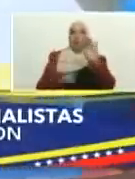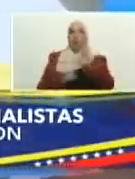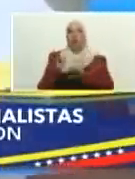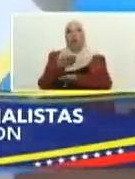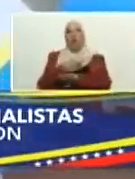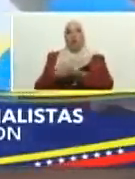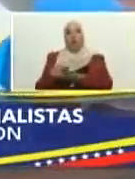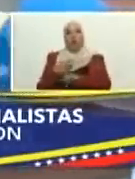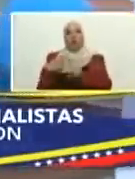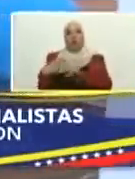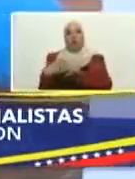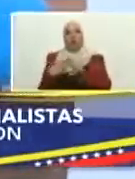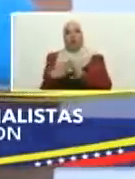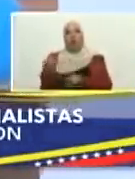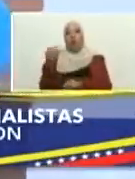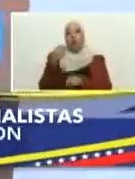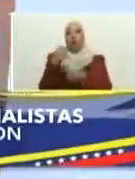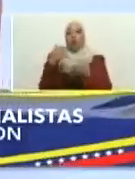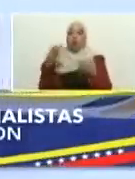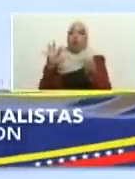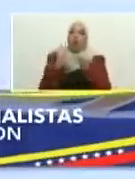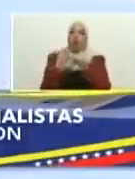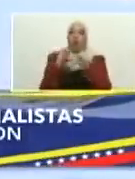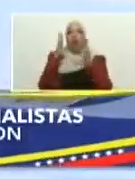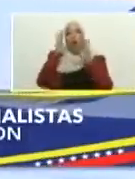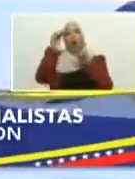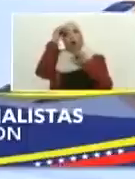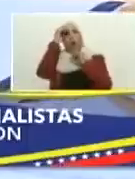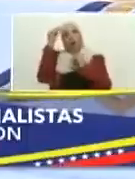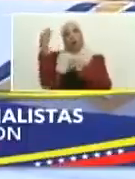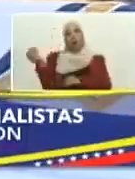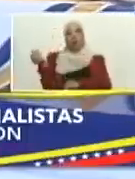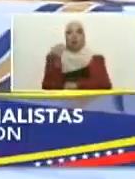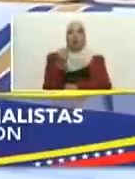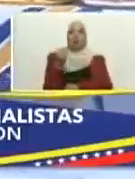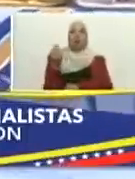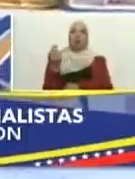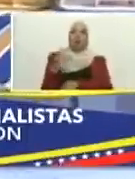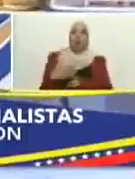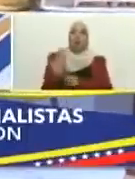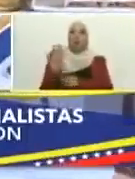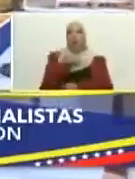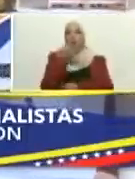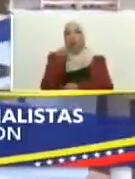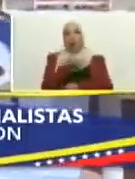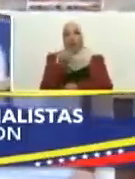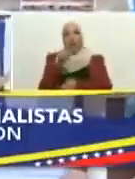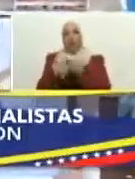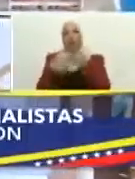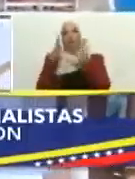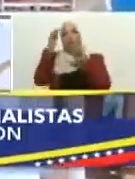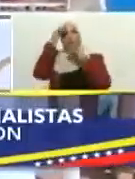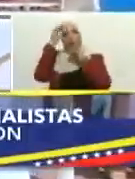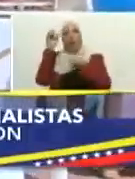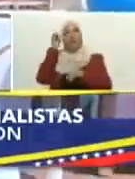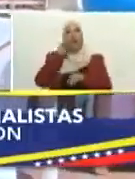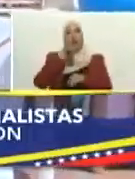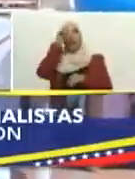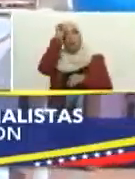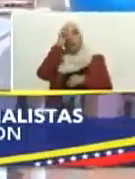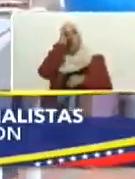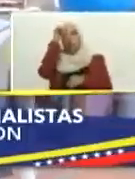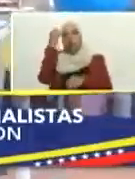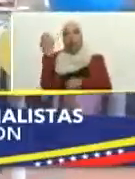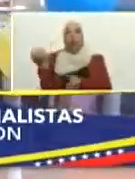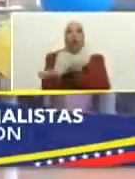gobierno les da y lograr una atención mañana, mediodía y tarde, y además atender los fines de semana con un